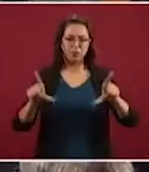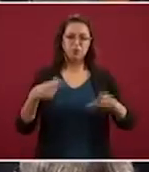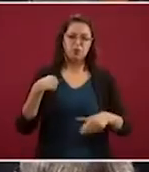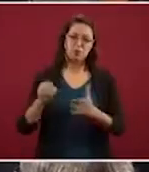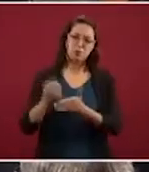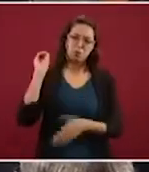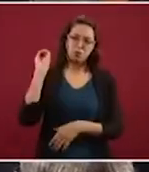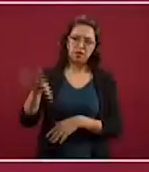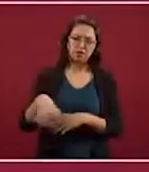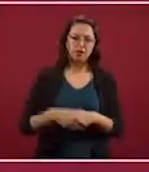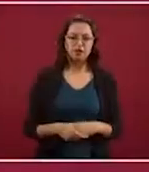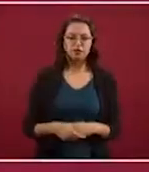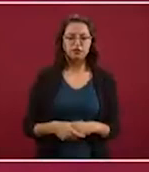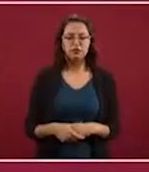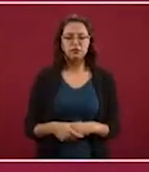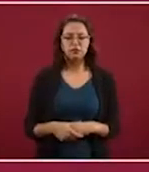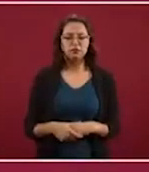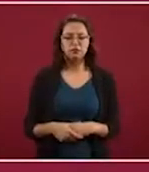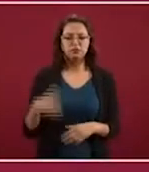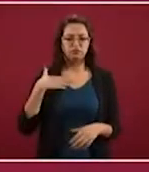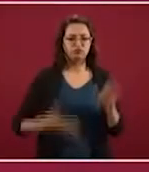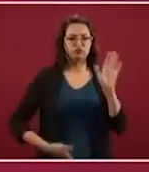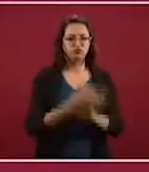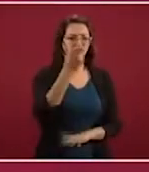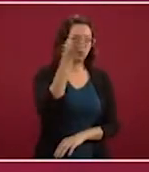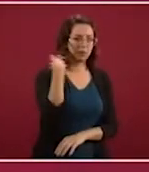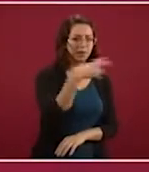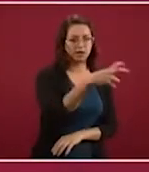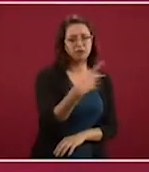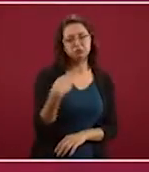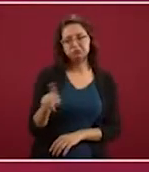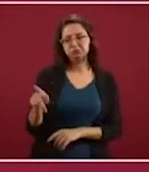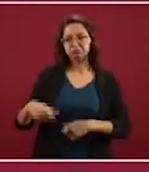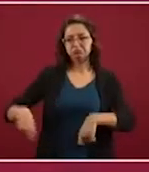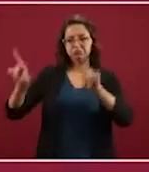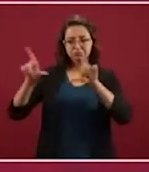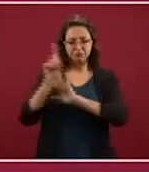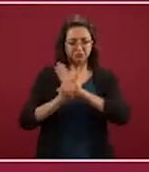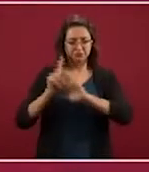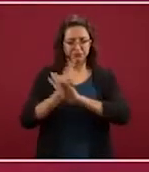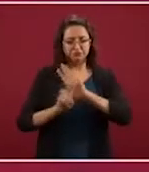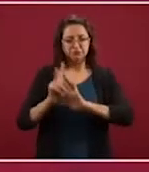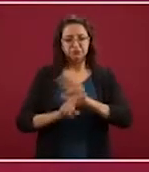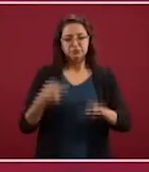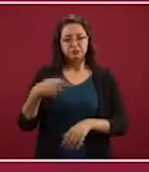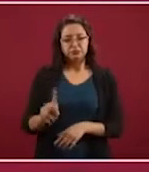enviar porque voy a estar de gira, pero sí creo